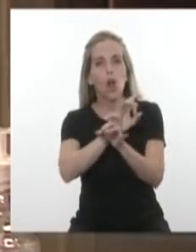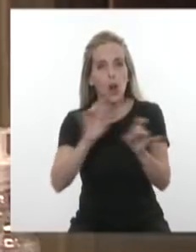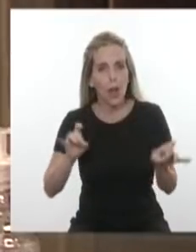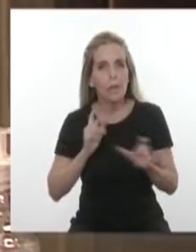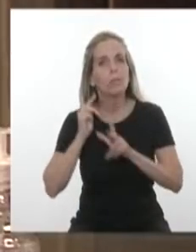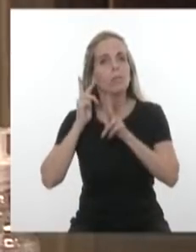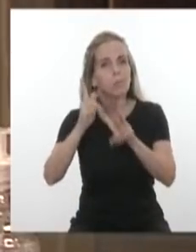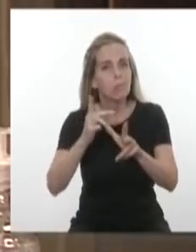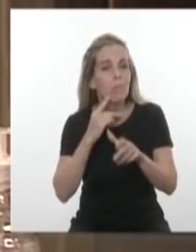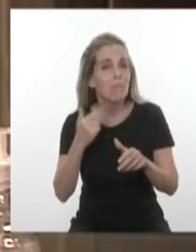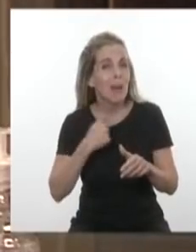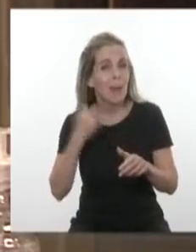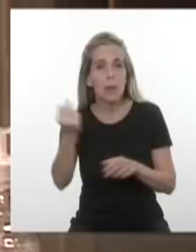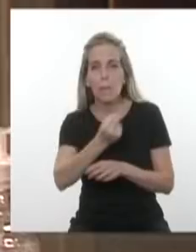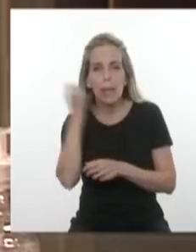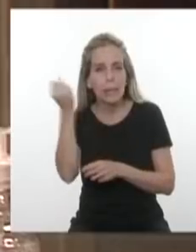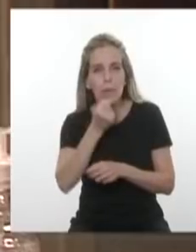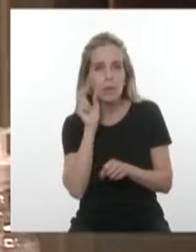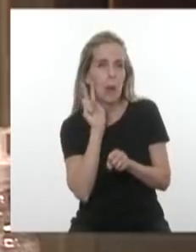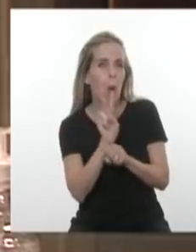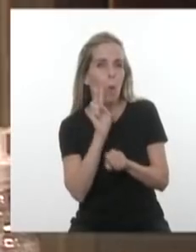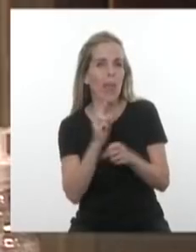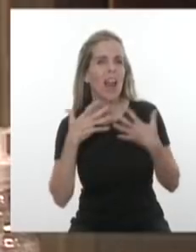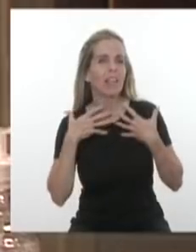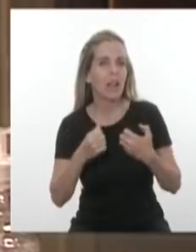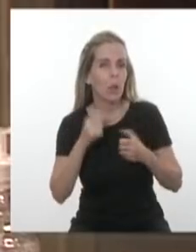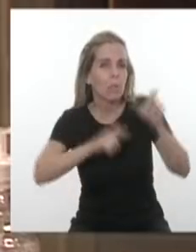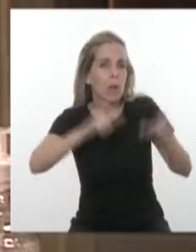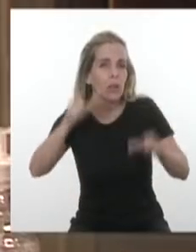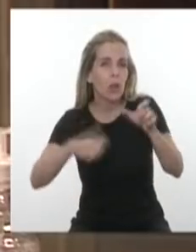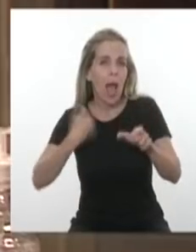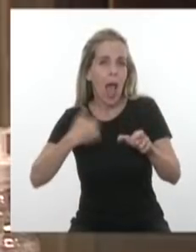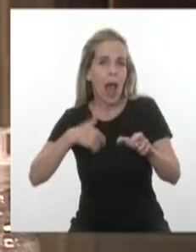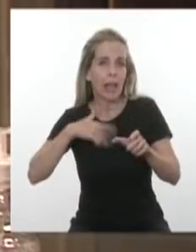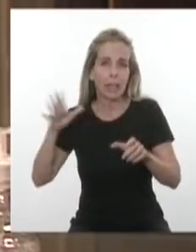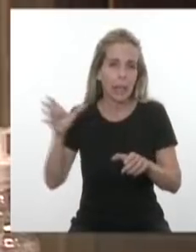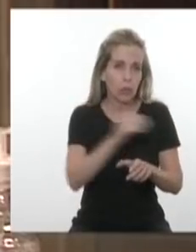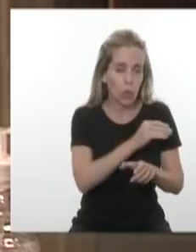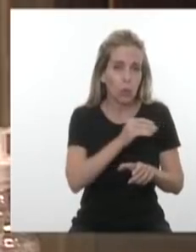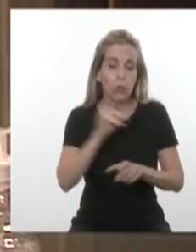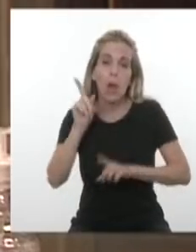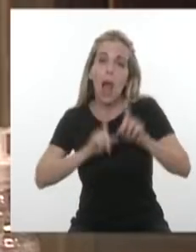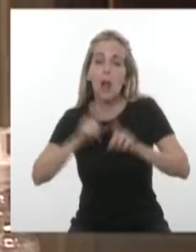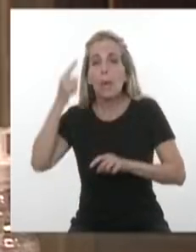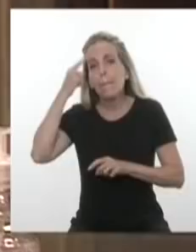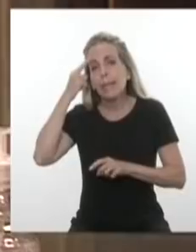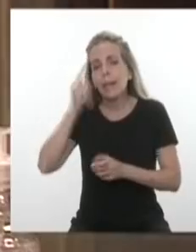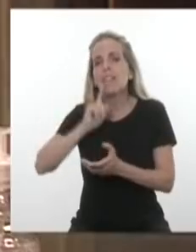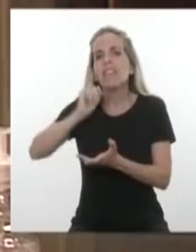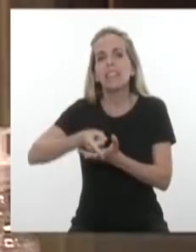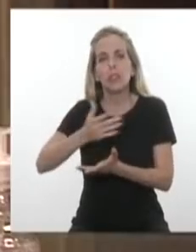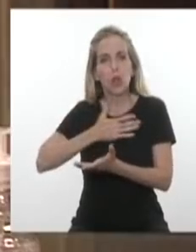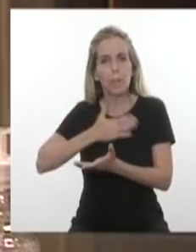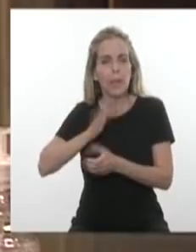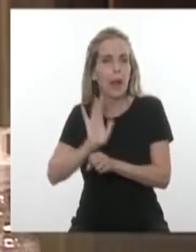la salud de los argentinos y de las argentinas algunos creyeron que las medidas que impulsaba eran